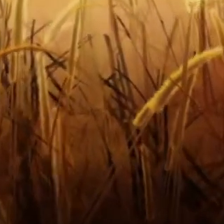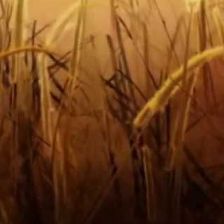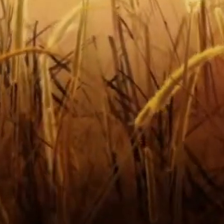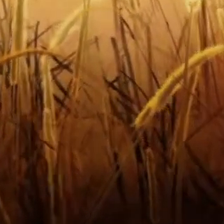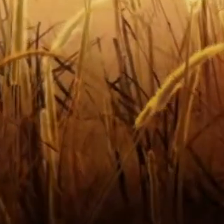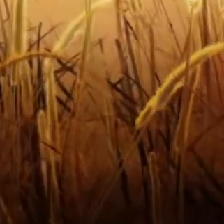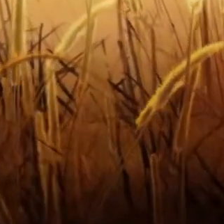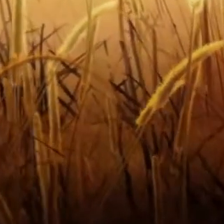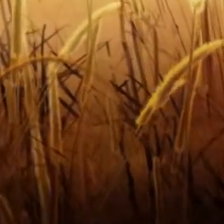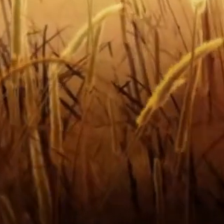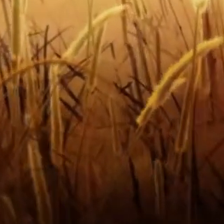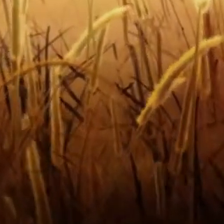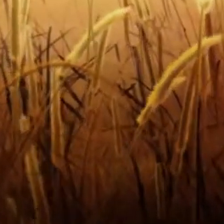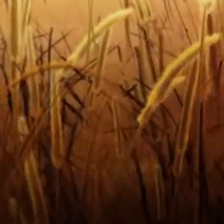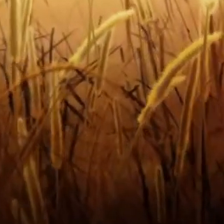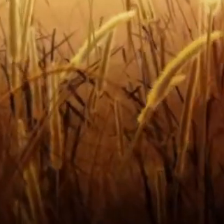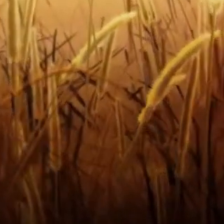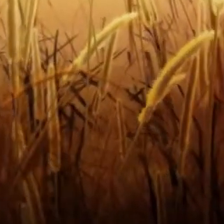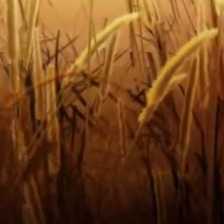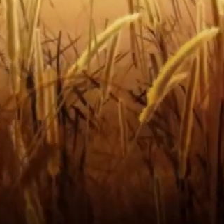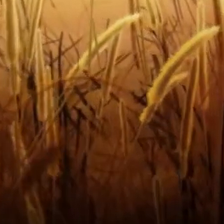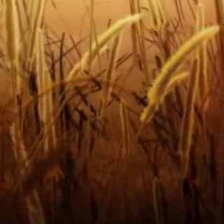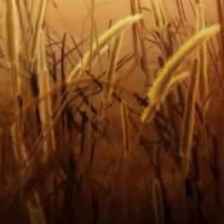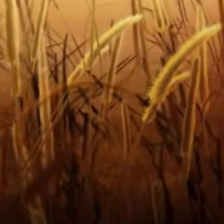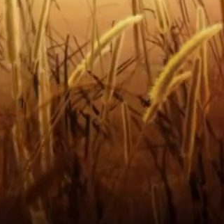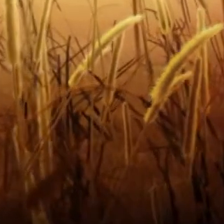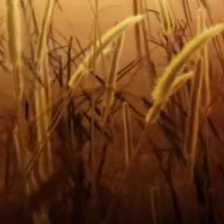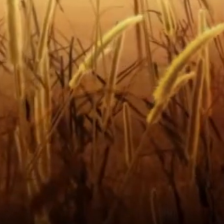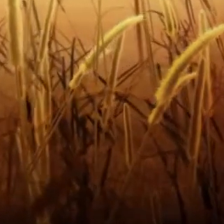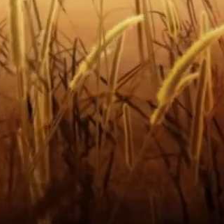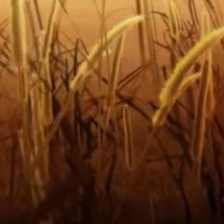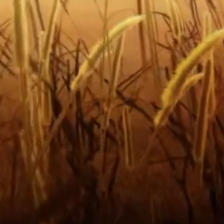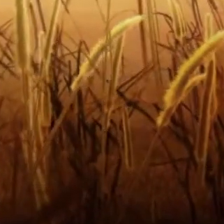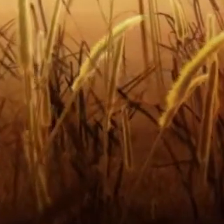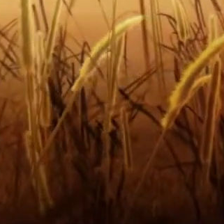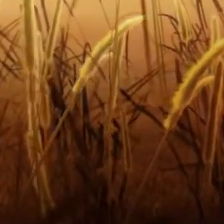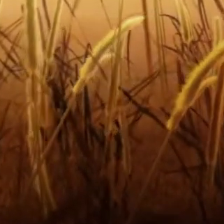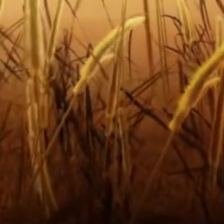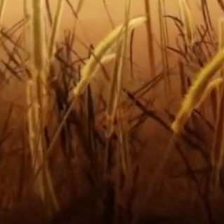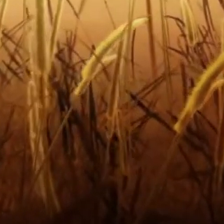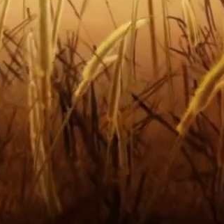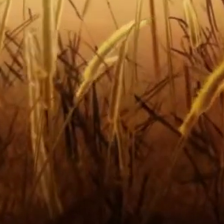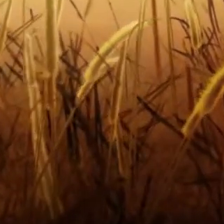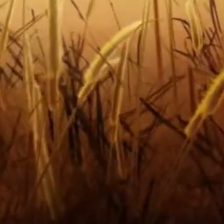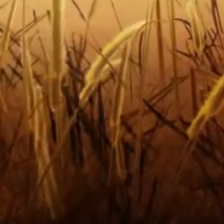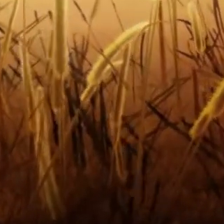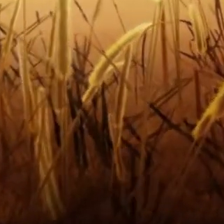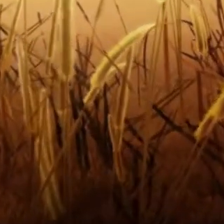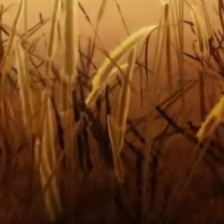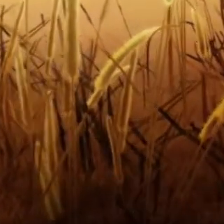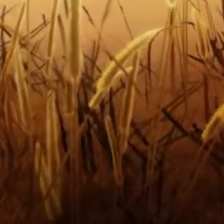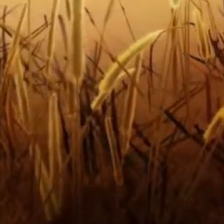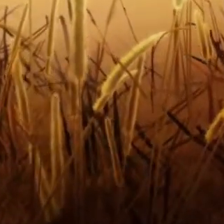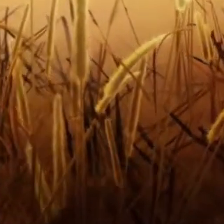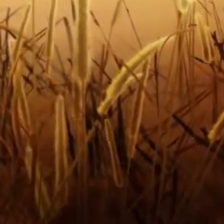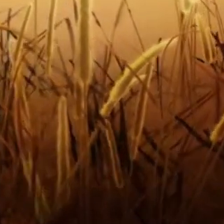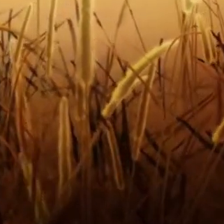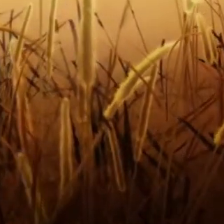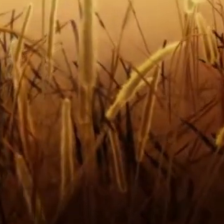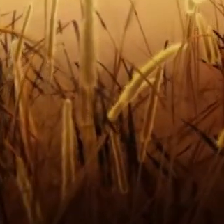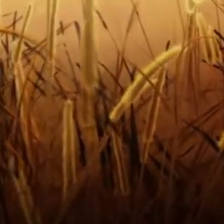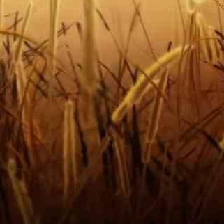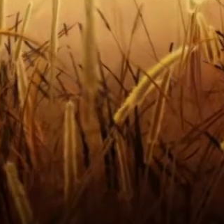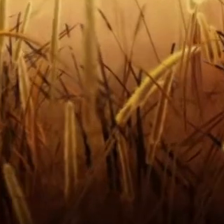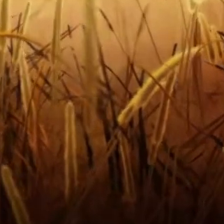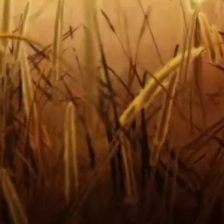ejércitos, volveos a mí, dice Jehová de los ejércitos, y yo me volveré a